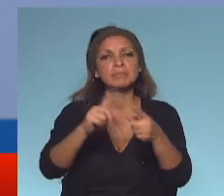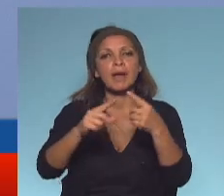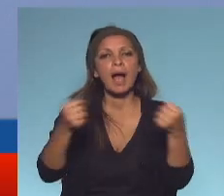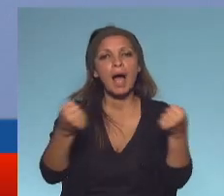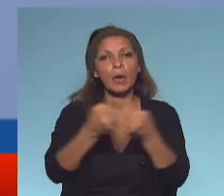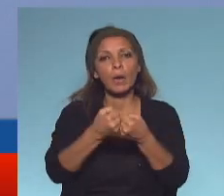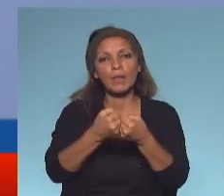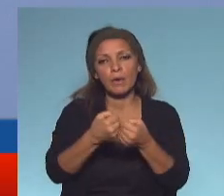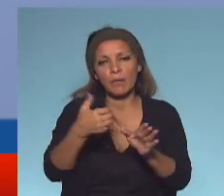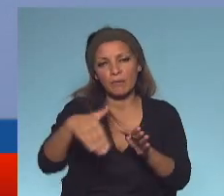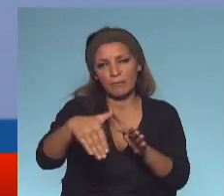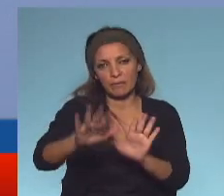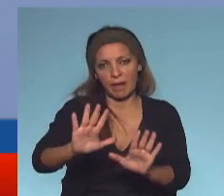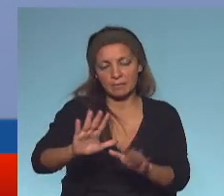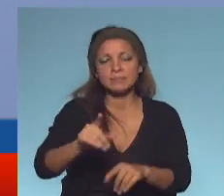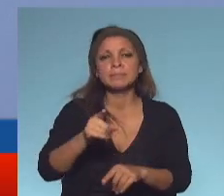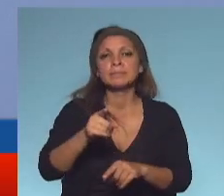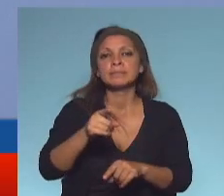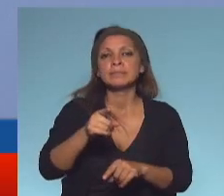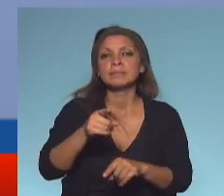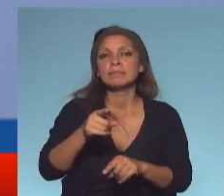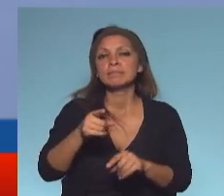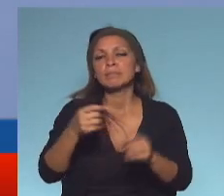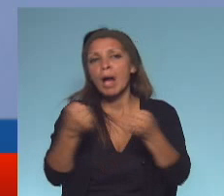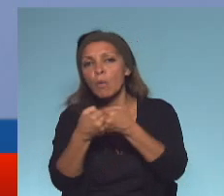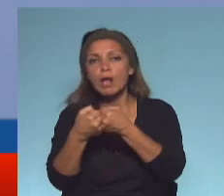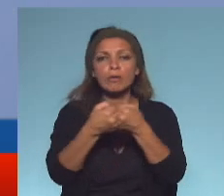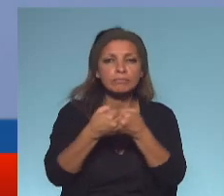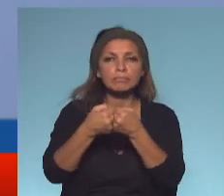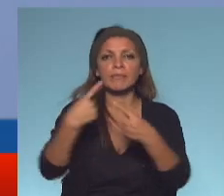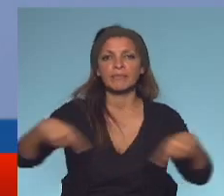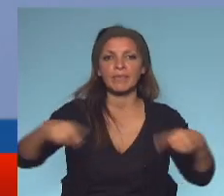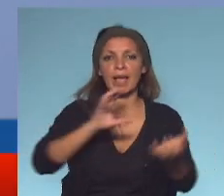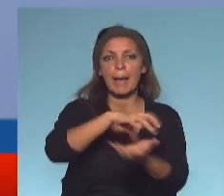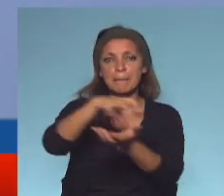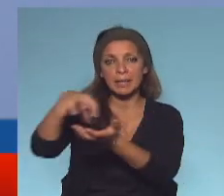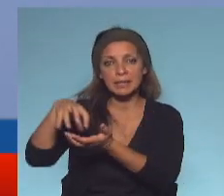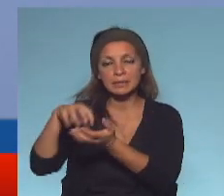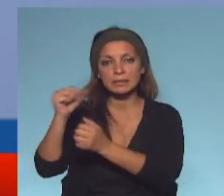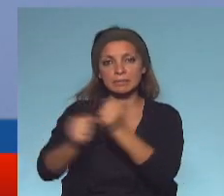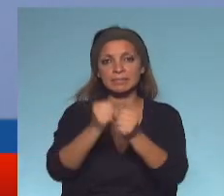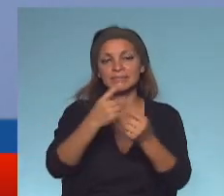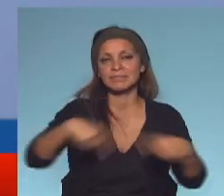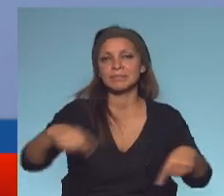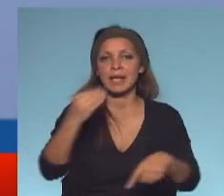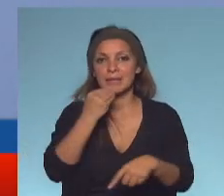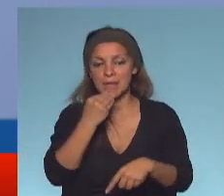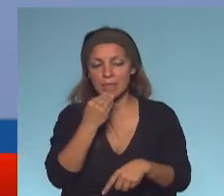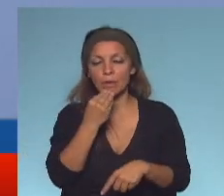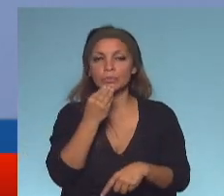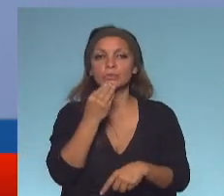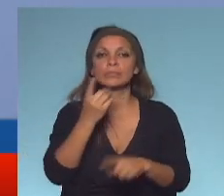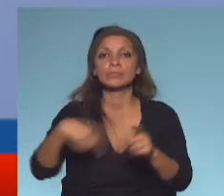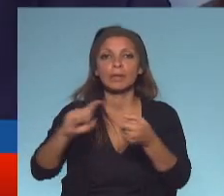en proceso junto con diferentes grandes empresas del sector alimenticio nucleadas en